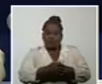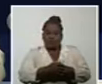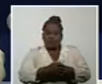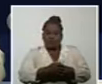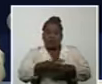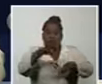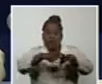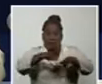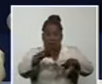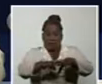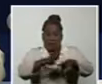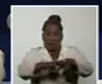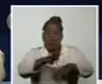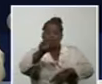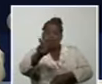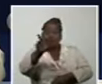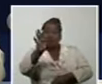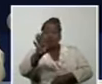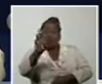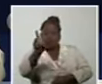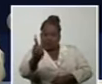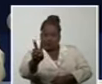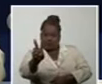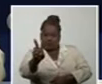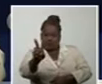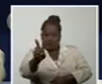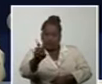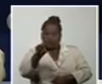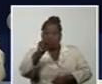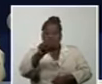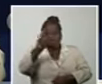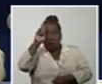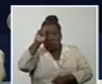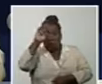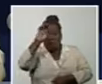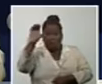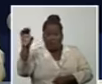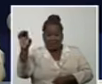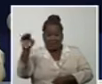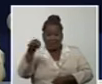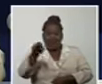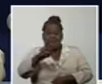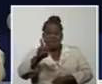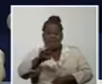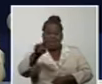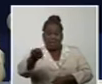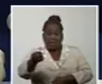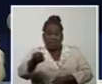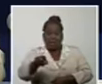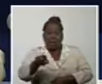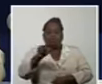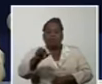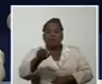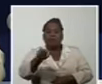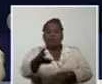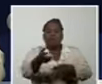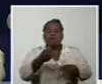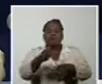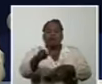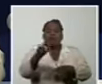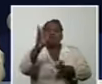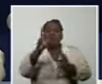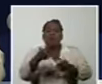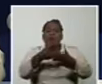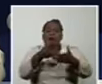Habana, 282, y en el del Hospital Hermanos Amejeira. Ellos habían sacado un gran número de muestras